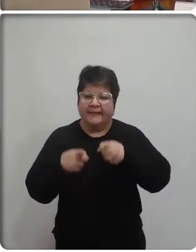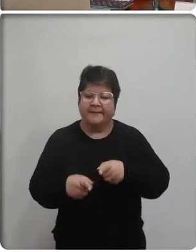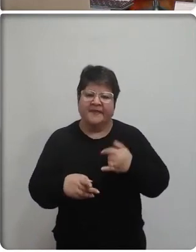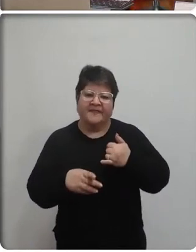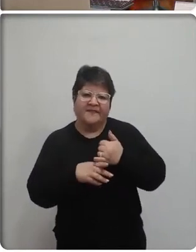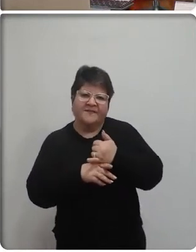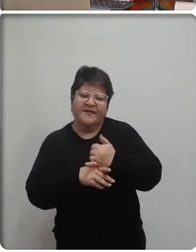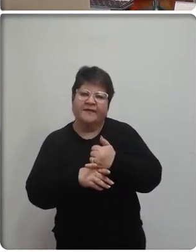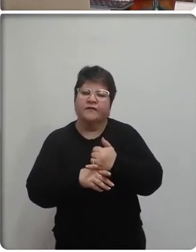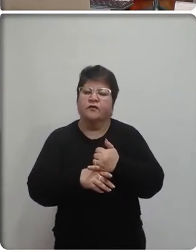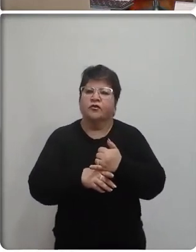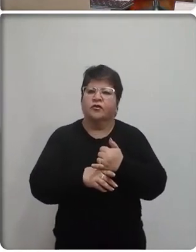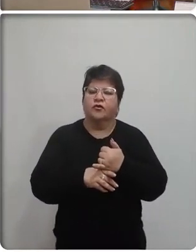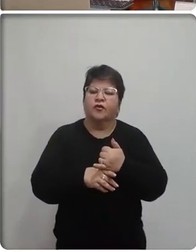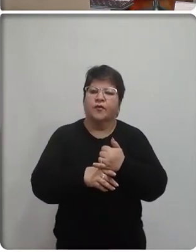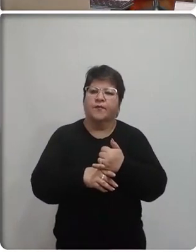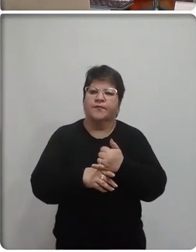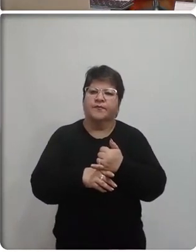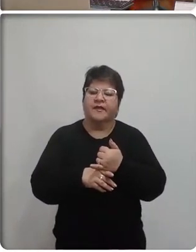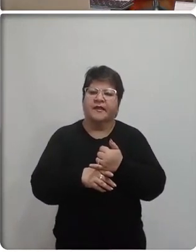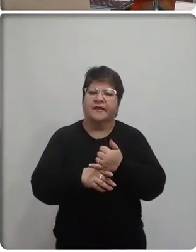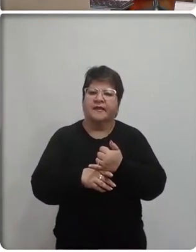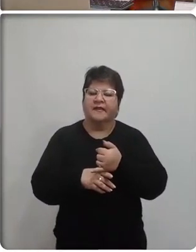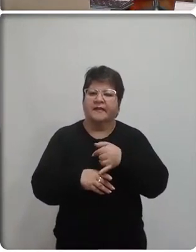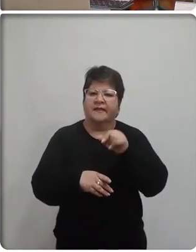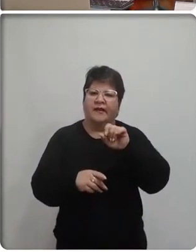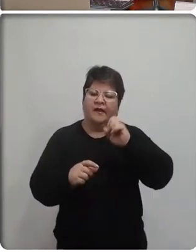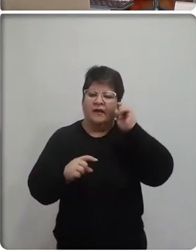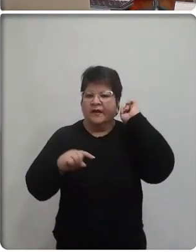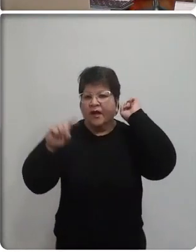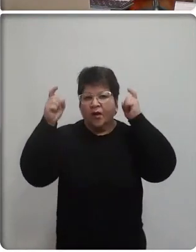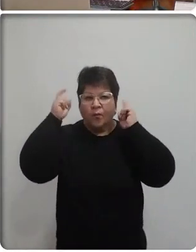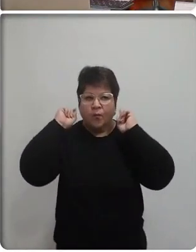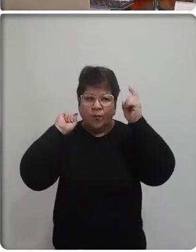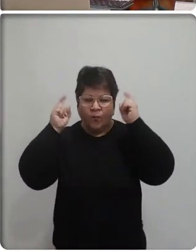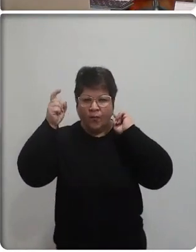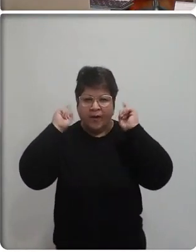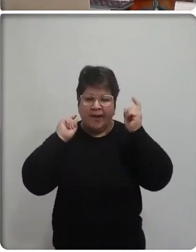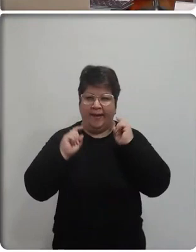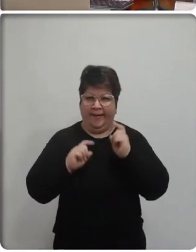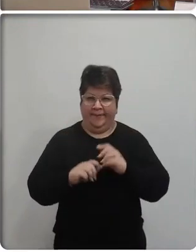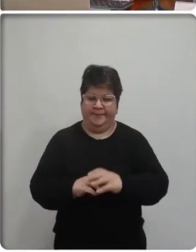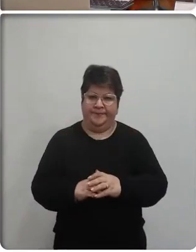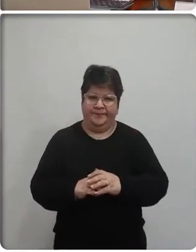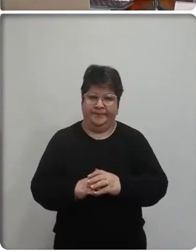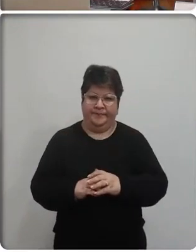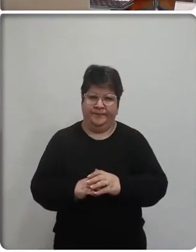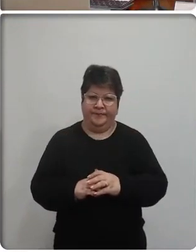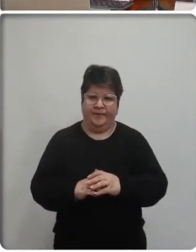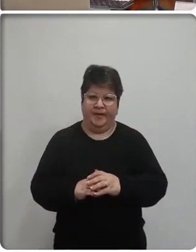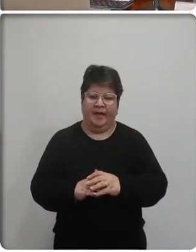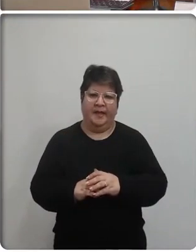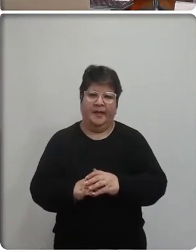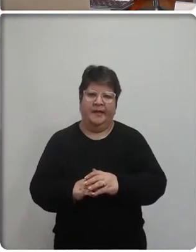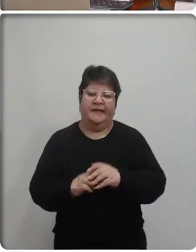neural, también en un 98% estamos hablando de mielomeningocele.